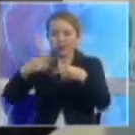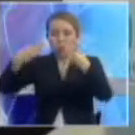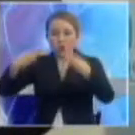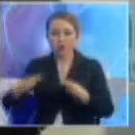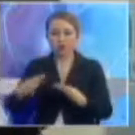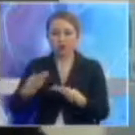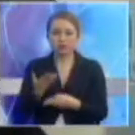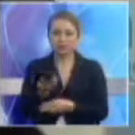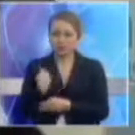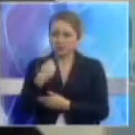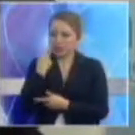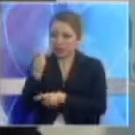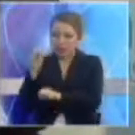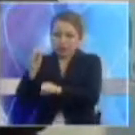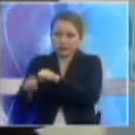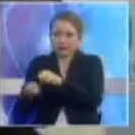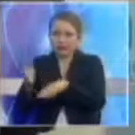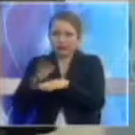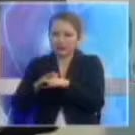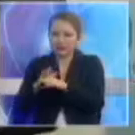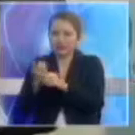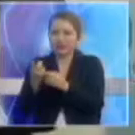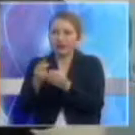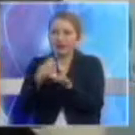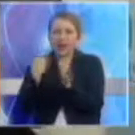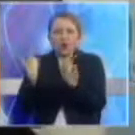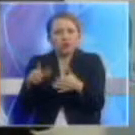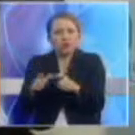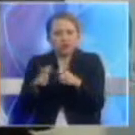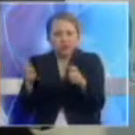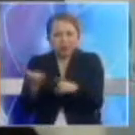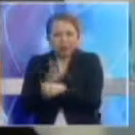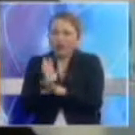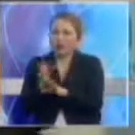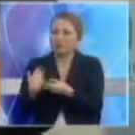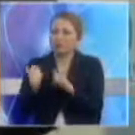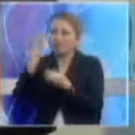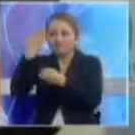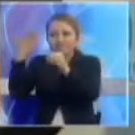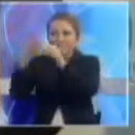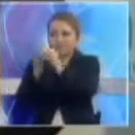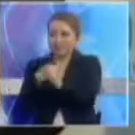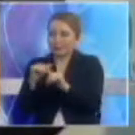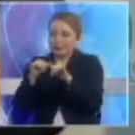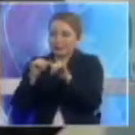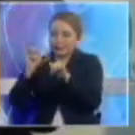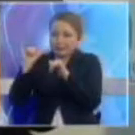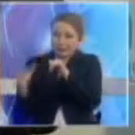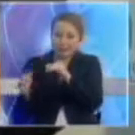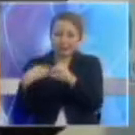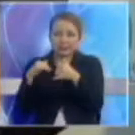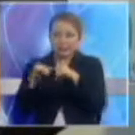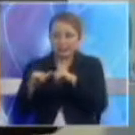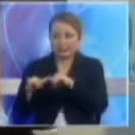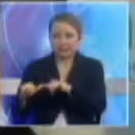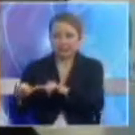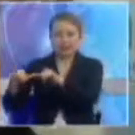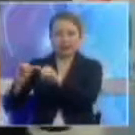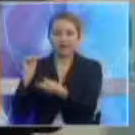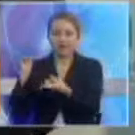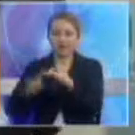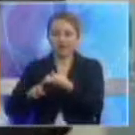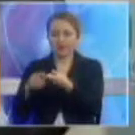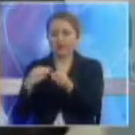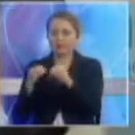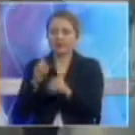humano, no se han visto afectadas de manera significativa porque nuestra meta es mantener esta inversión en educación, en el servicio social y